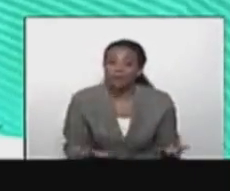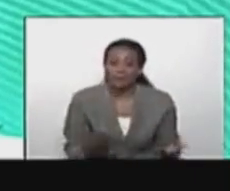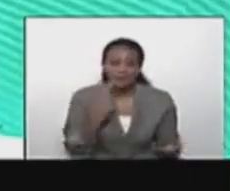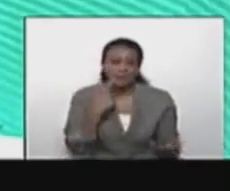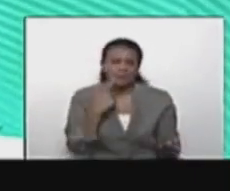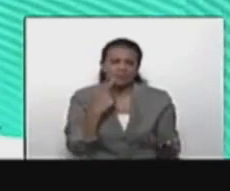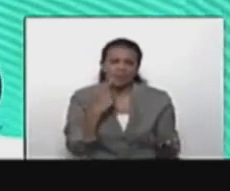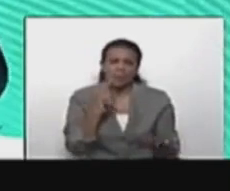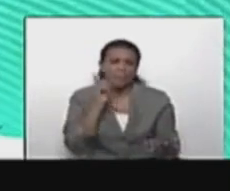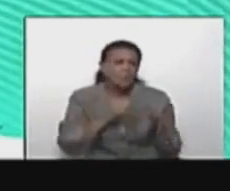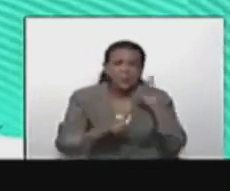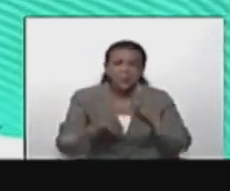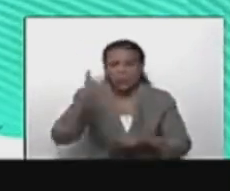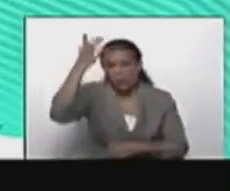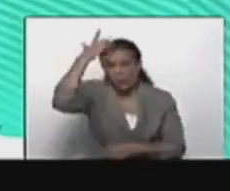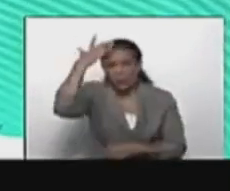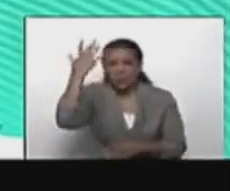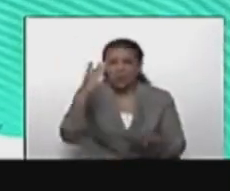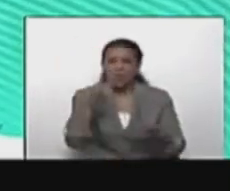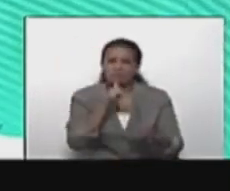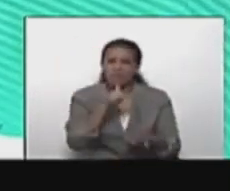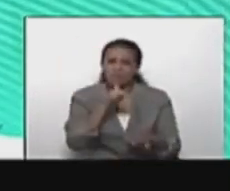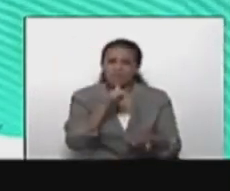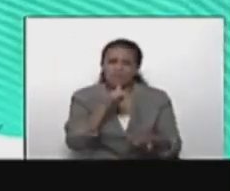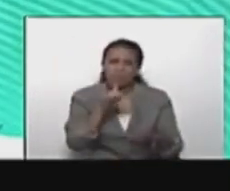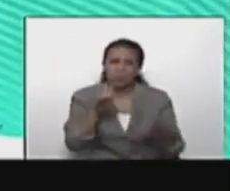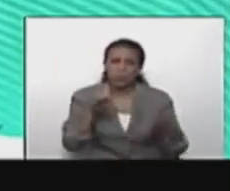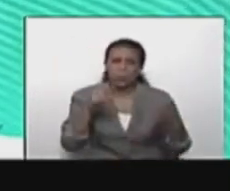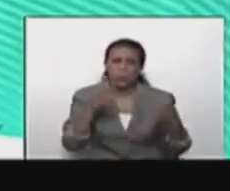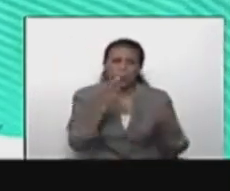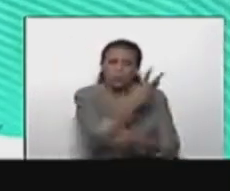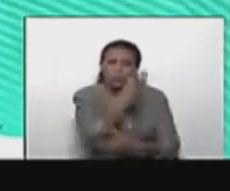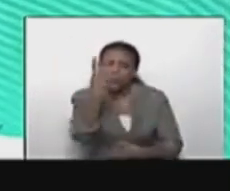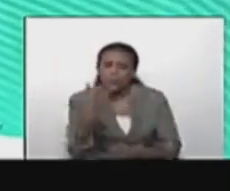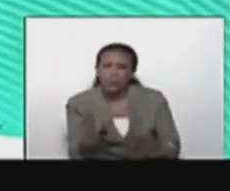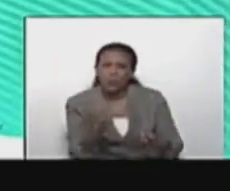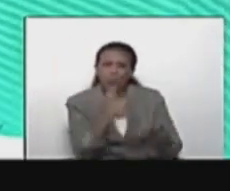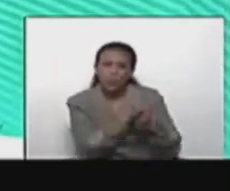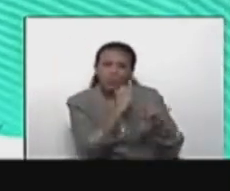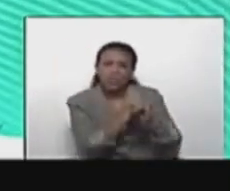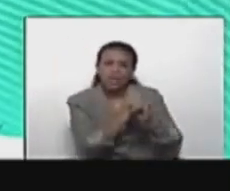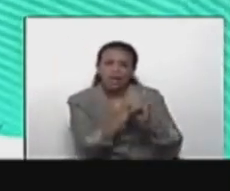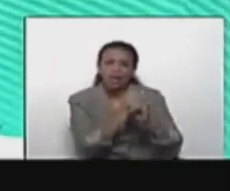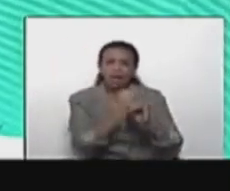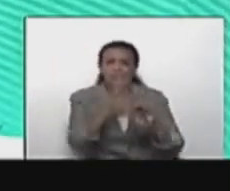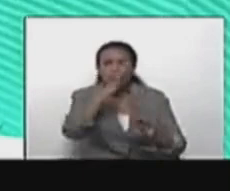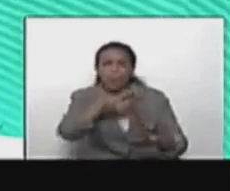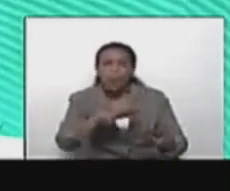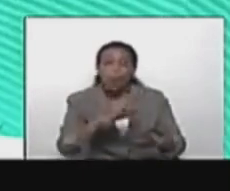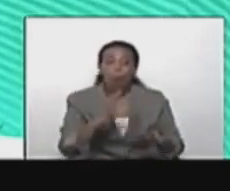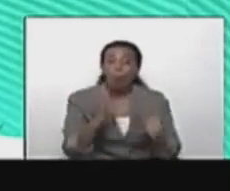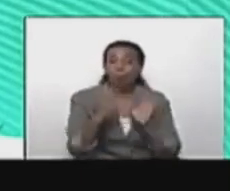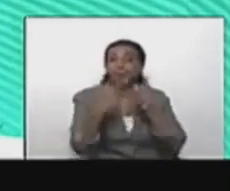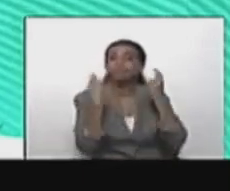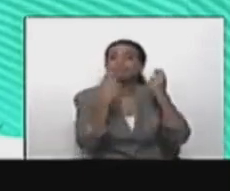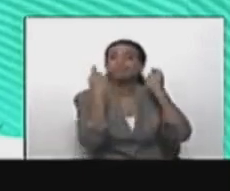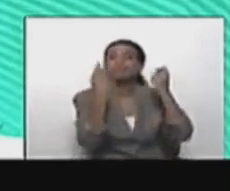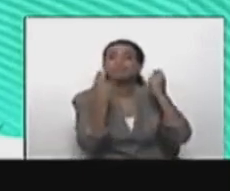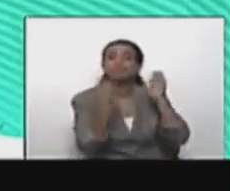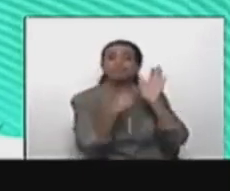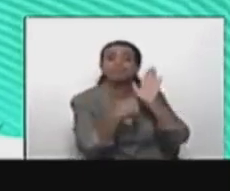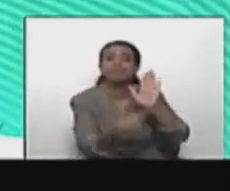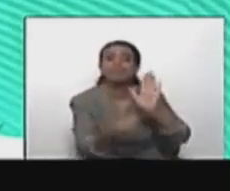estas falsas filtraciones y arman todo un aparato internacional a través de medios y